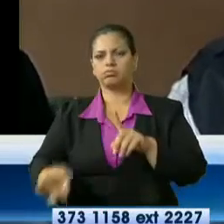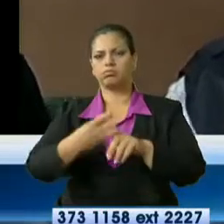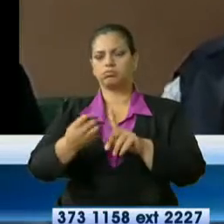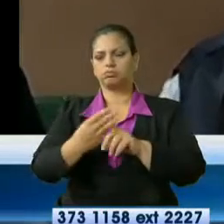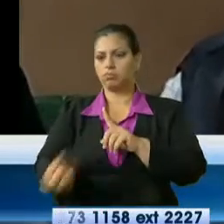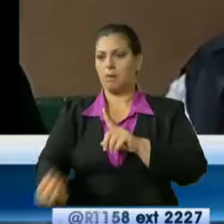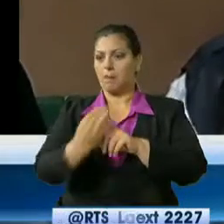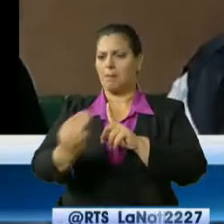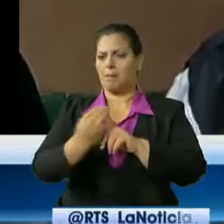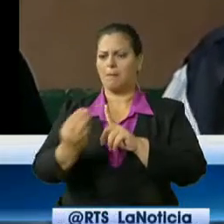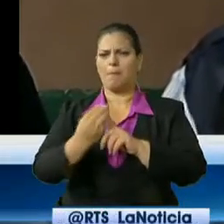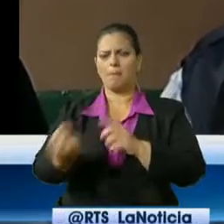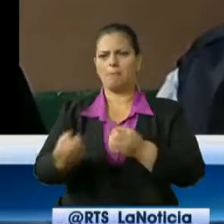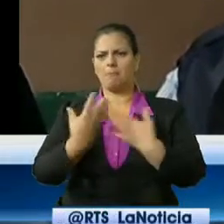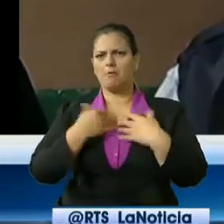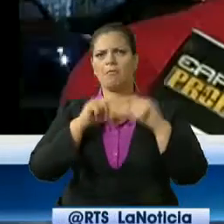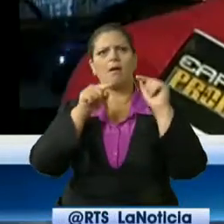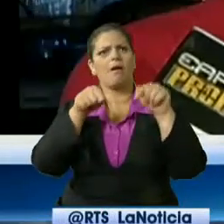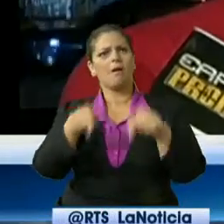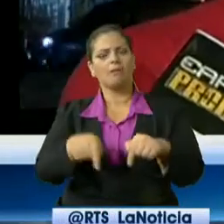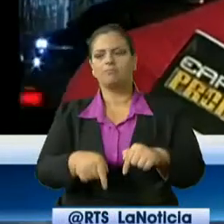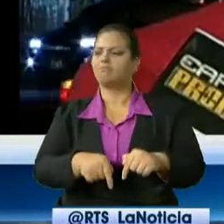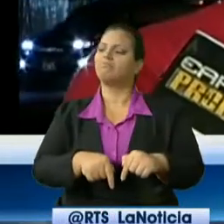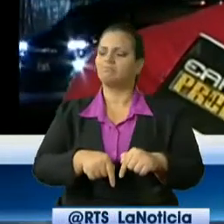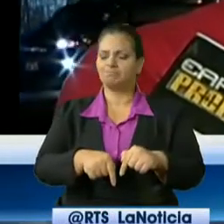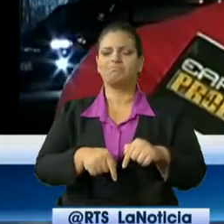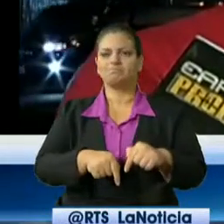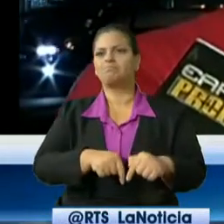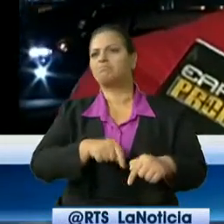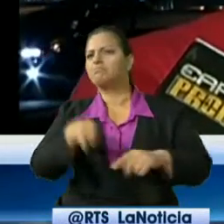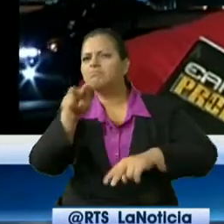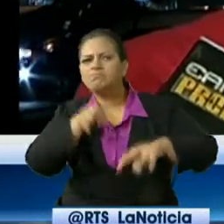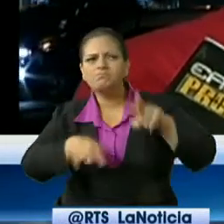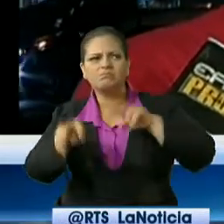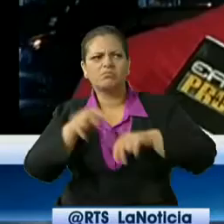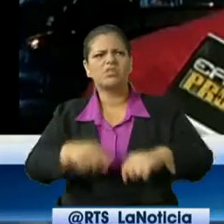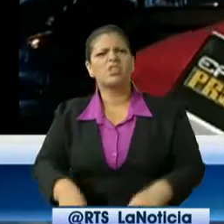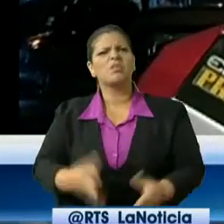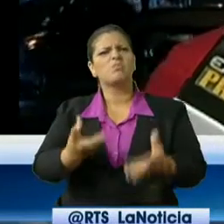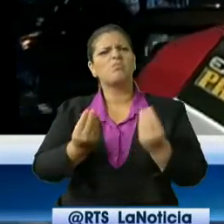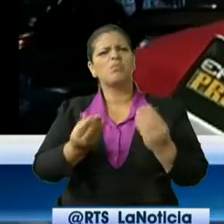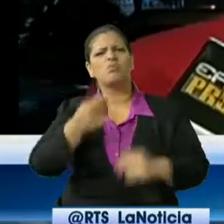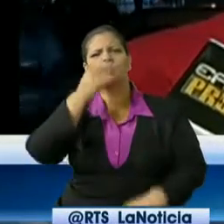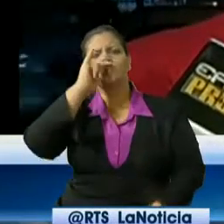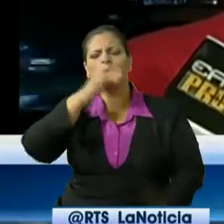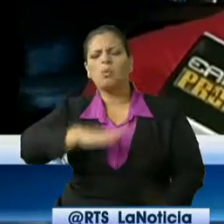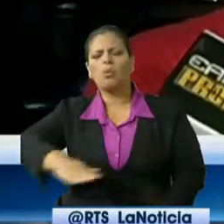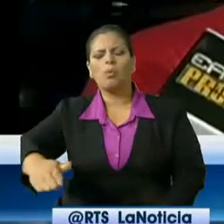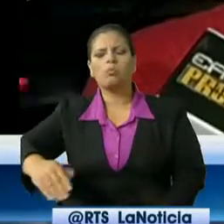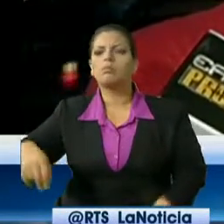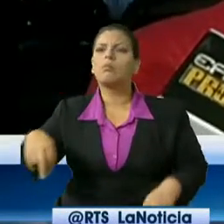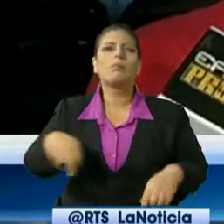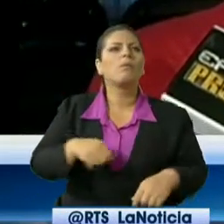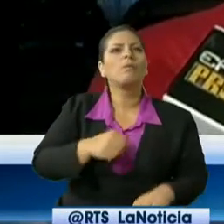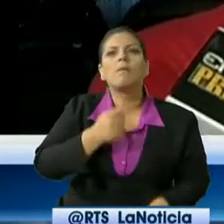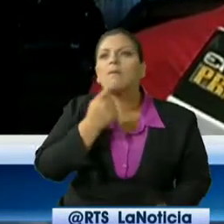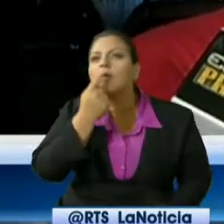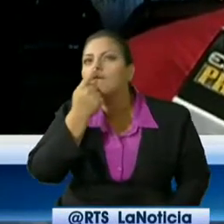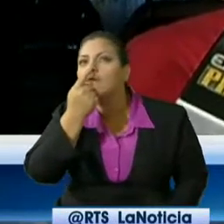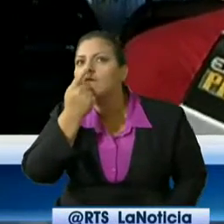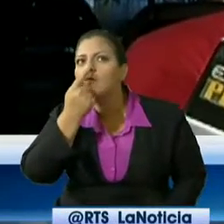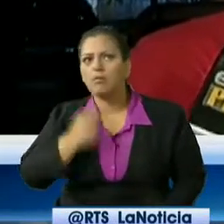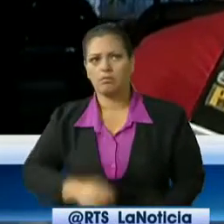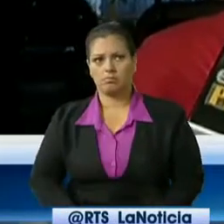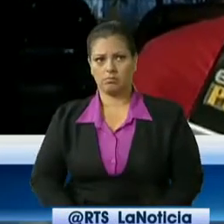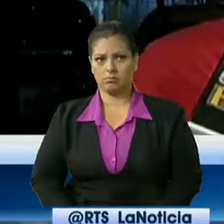hacemos presente en este tipo de establecimientos. Por aquí en este lado pasan demasiados niños, pasan hartas padres de familia, a veces los padres de familia no le prestan